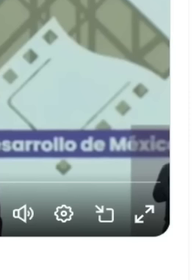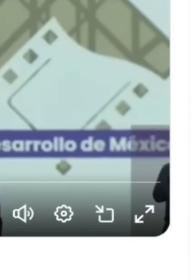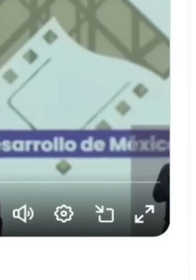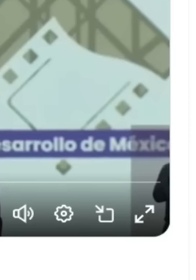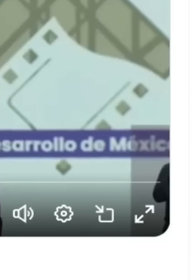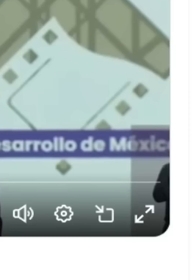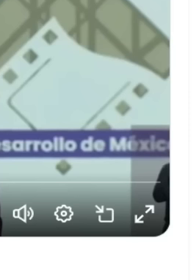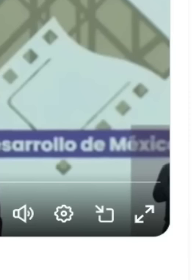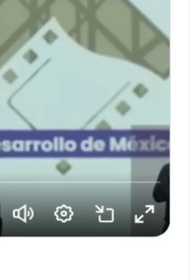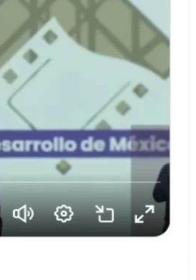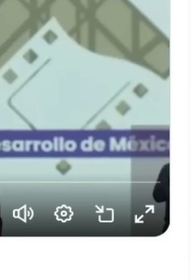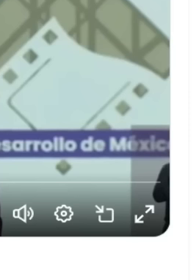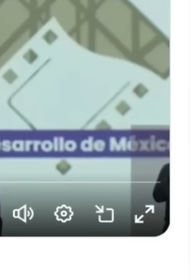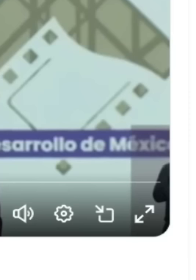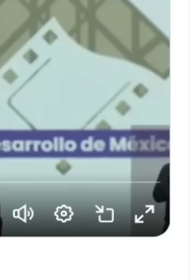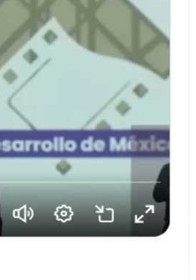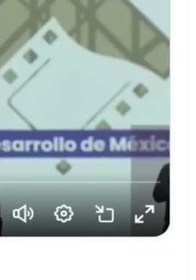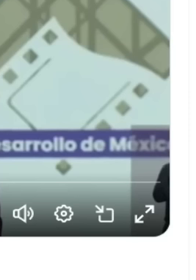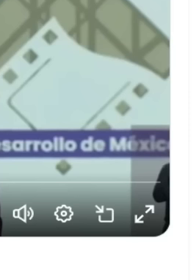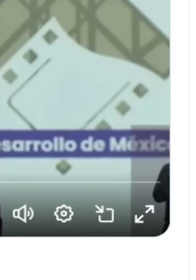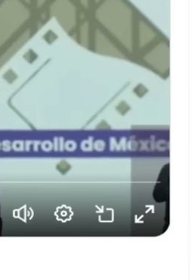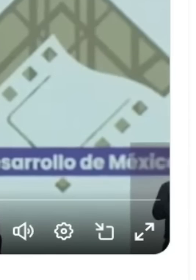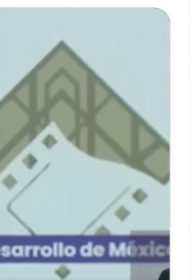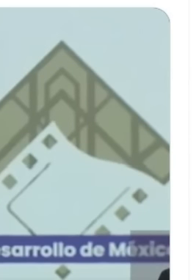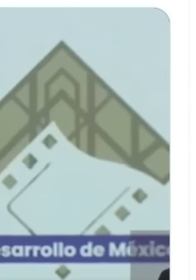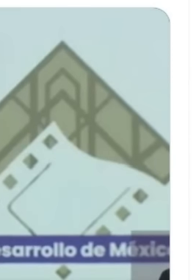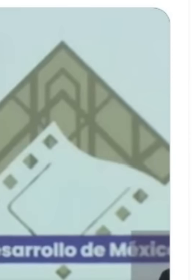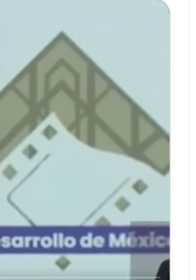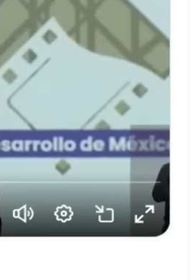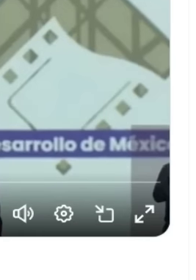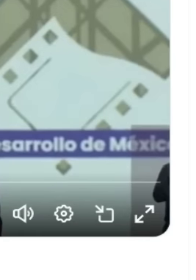Vamos rápidamente porque habla de las pensiones.